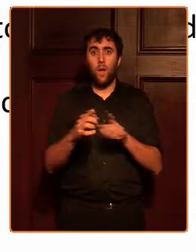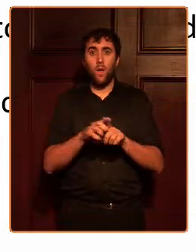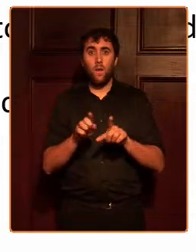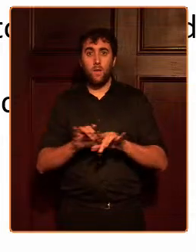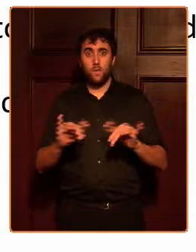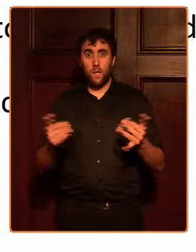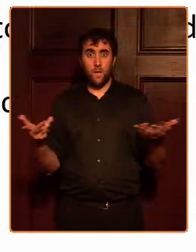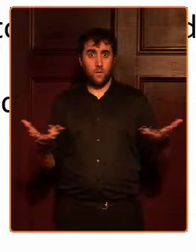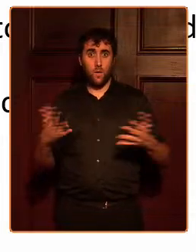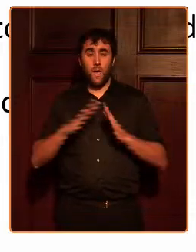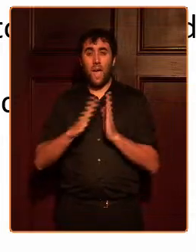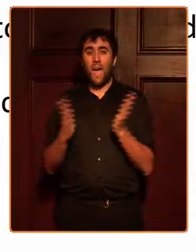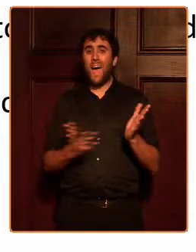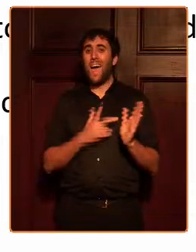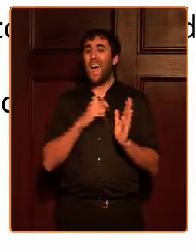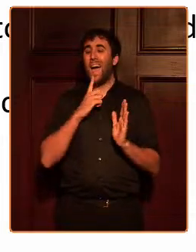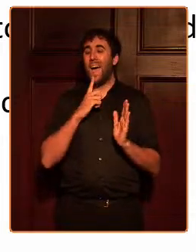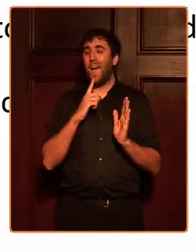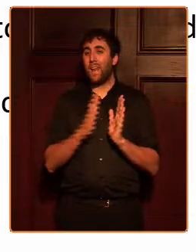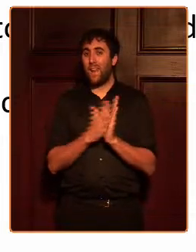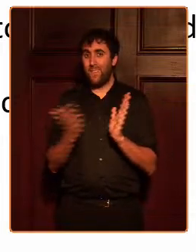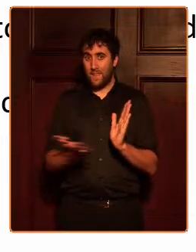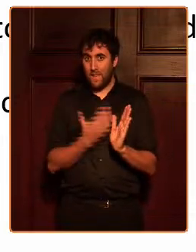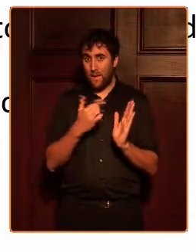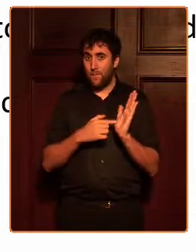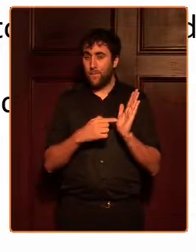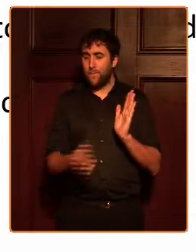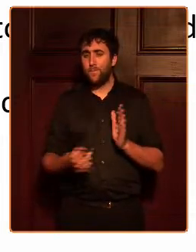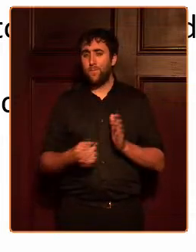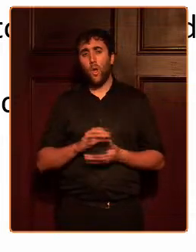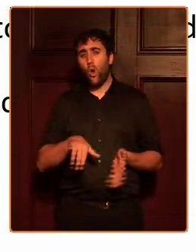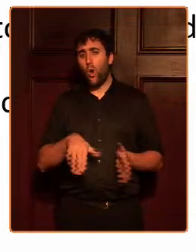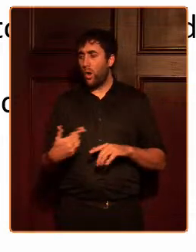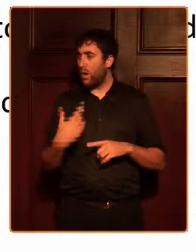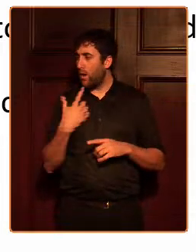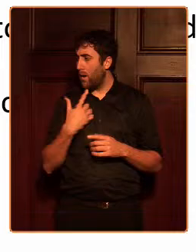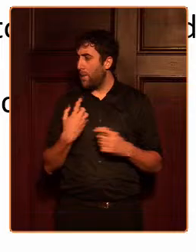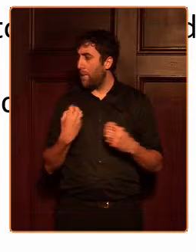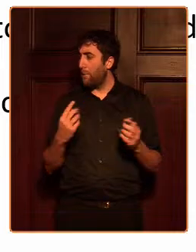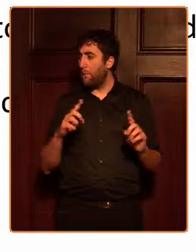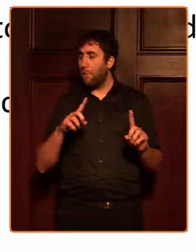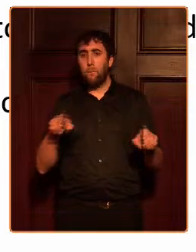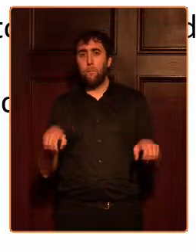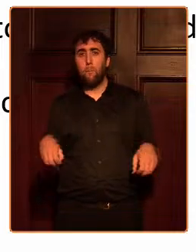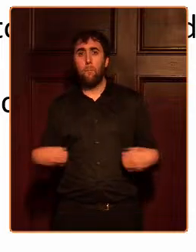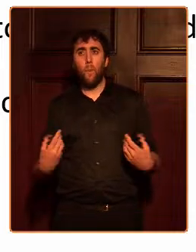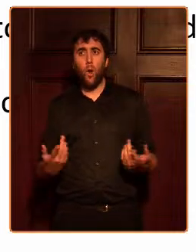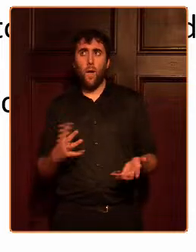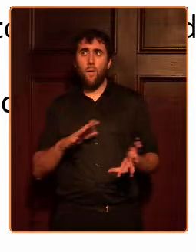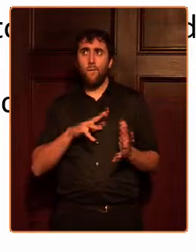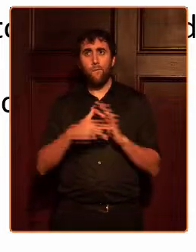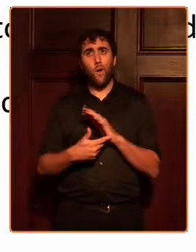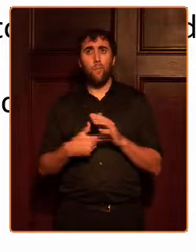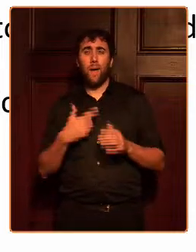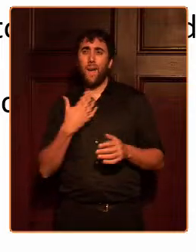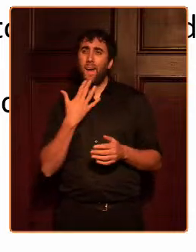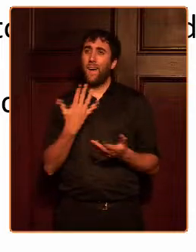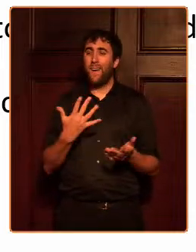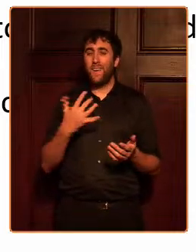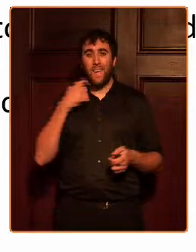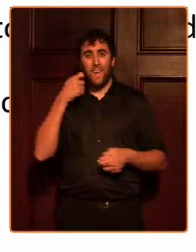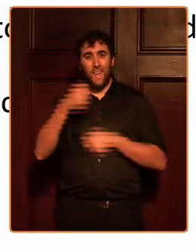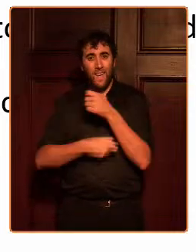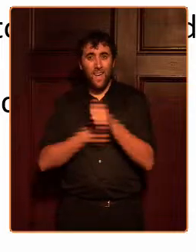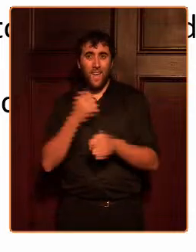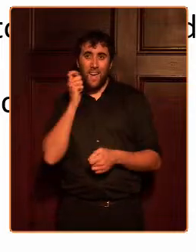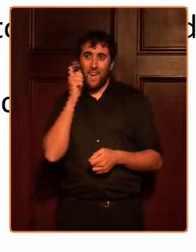artículo del Economist también y dice: ¿por qué estamos adoptando la inteligencia artificial generativa de